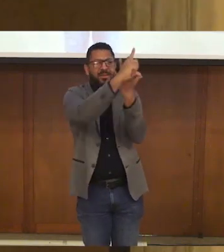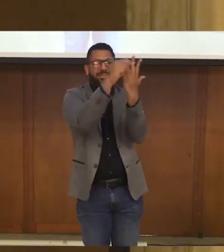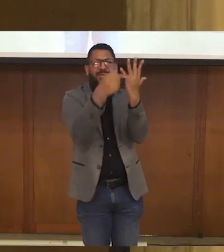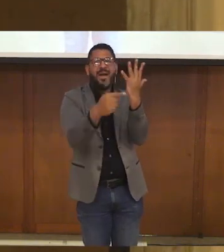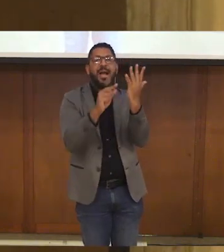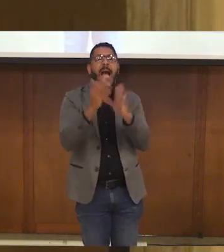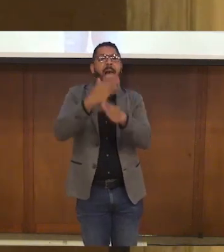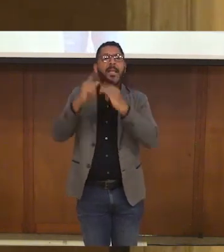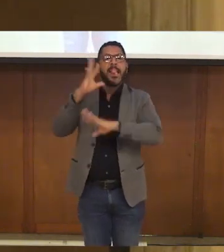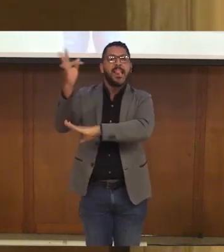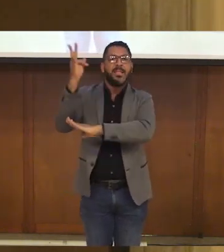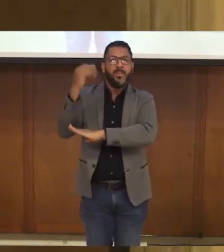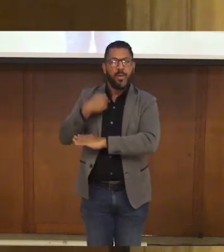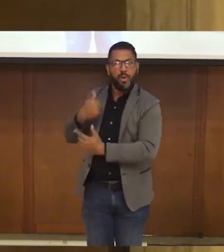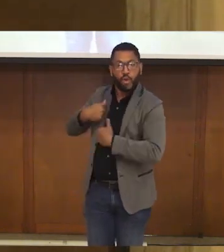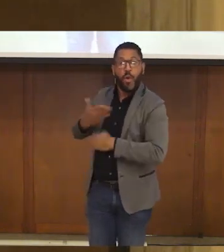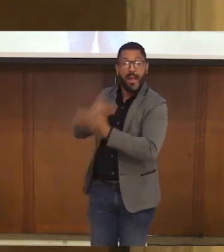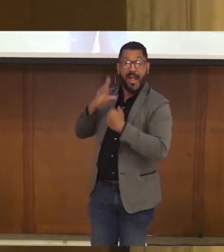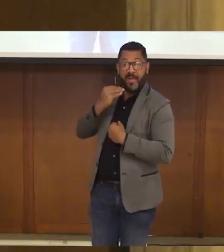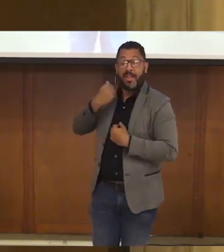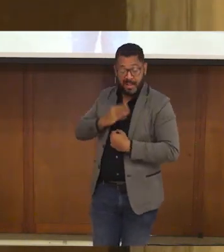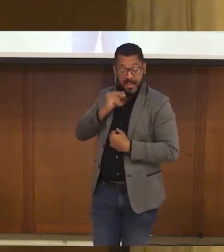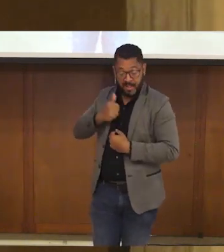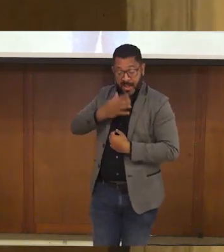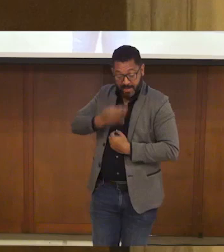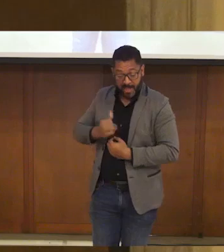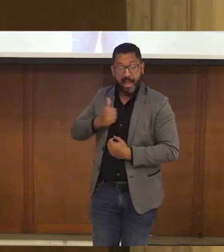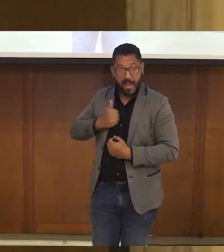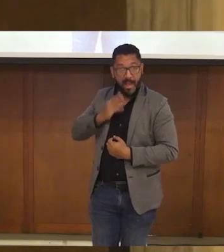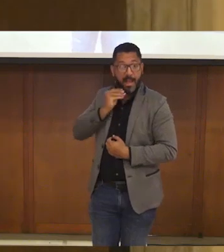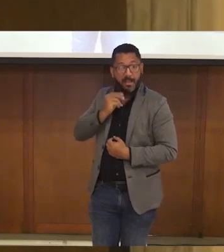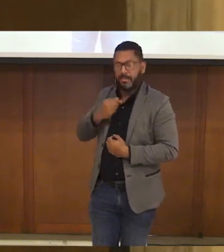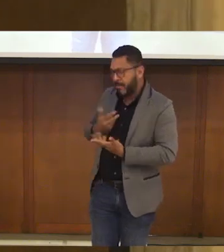un testimonio que había vivido, que había tenido la oportunidad de